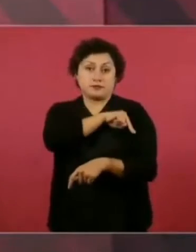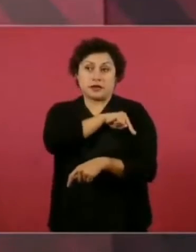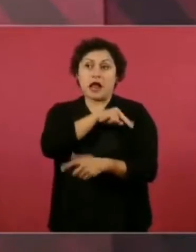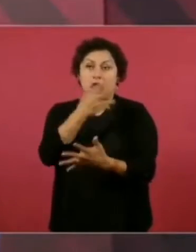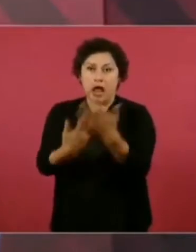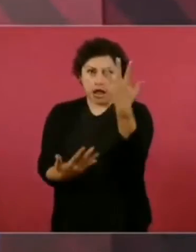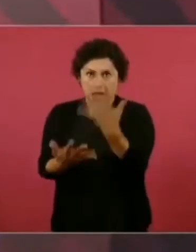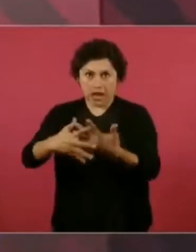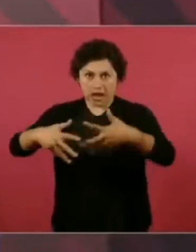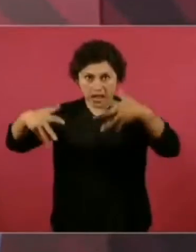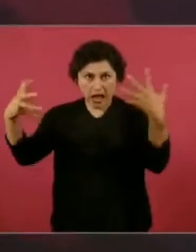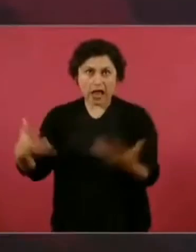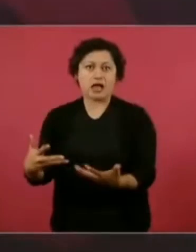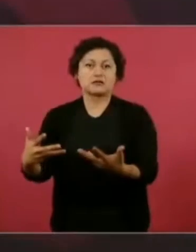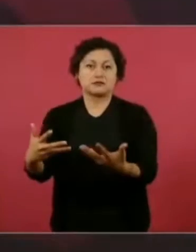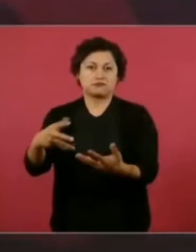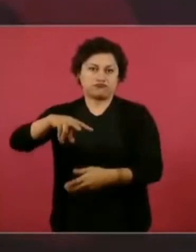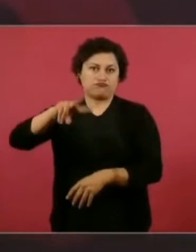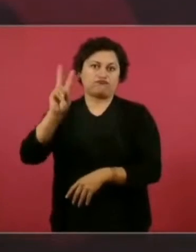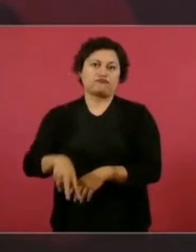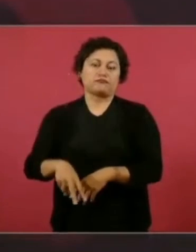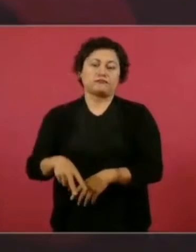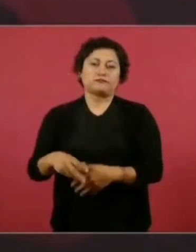Entonces, eso ha ayudado muchísimo.